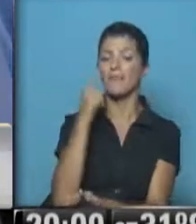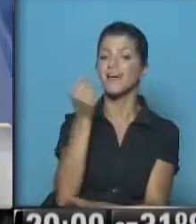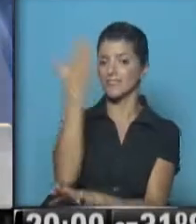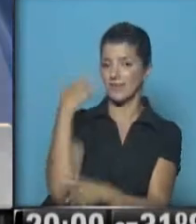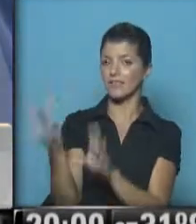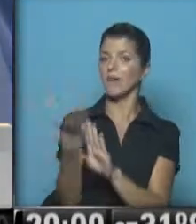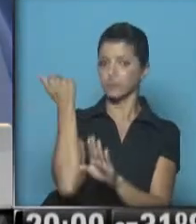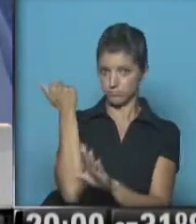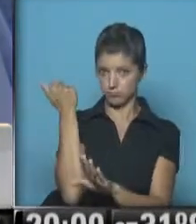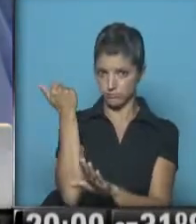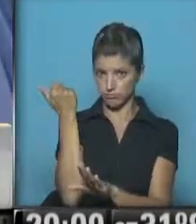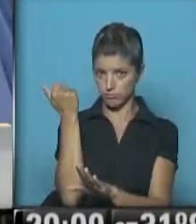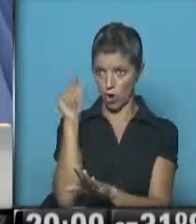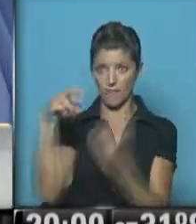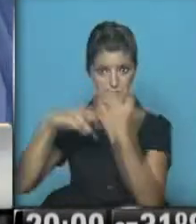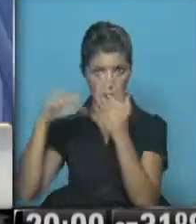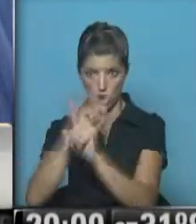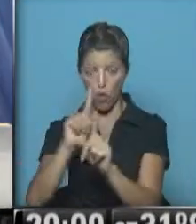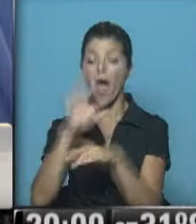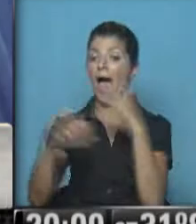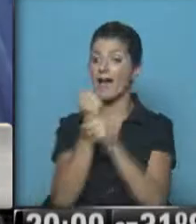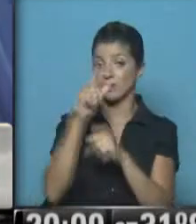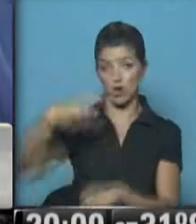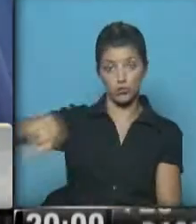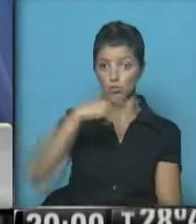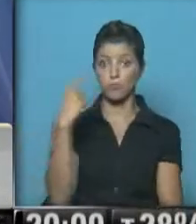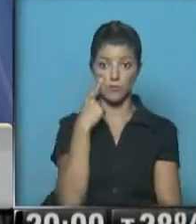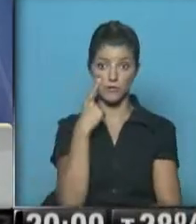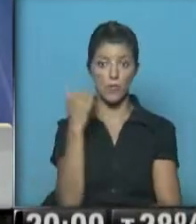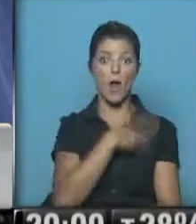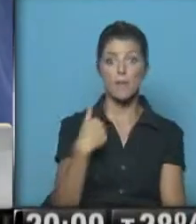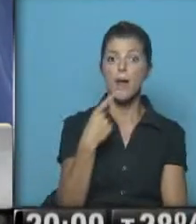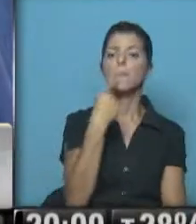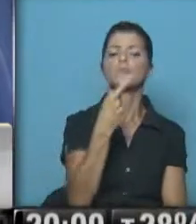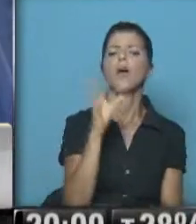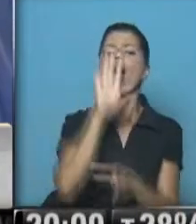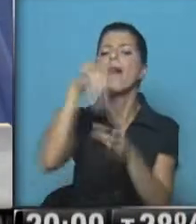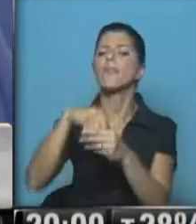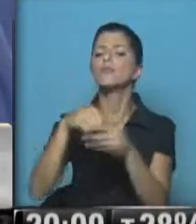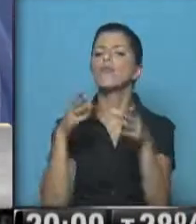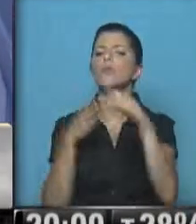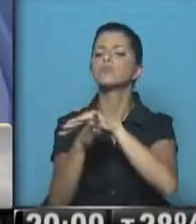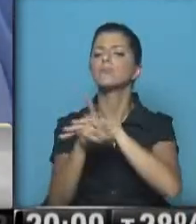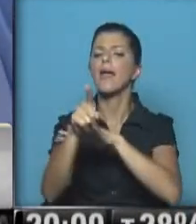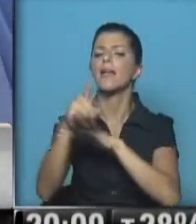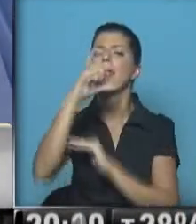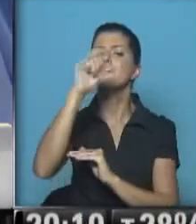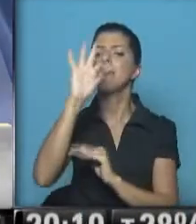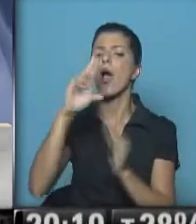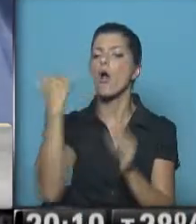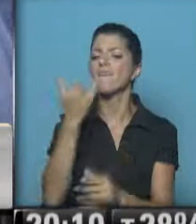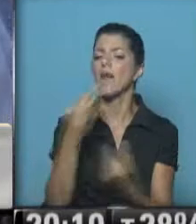lo que había ahí adentro. Hasta donde sabemos, nadie le pide explicaciones a la madre de qué había ahí adentro. O sea, una